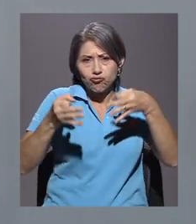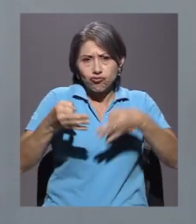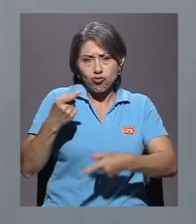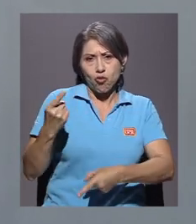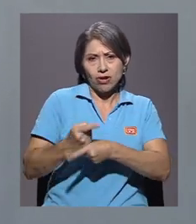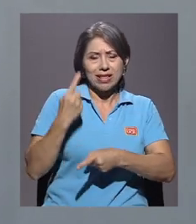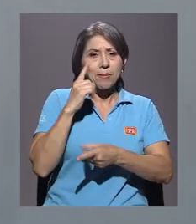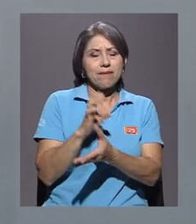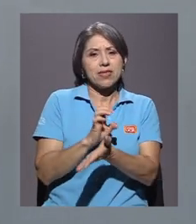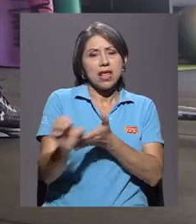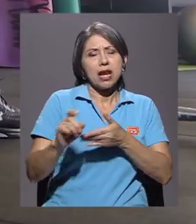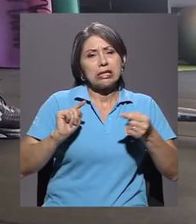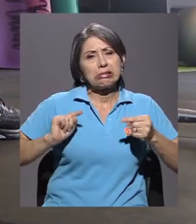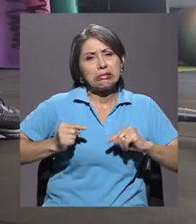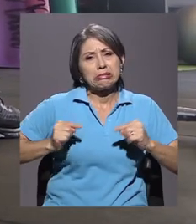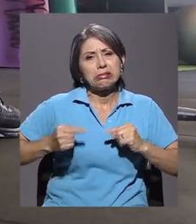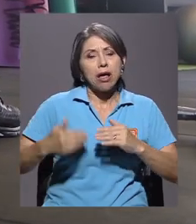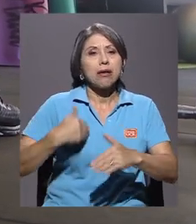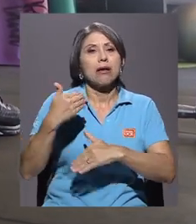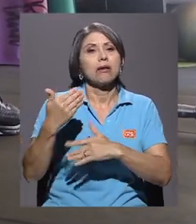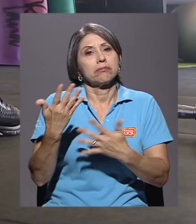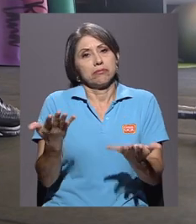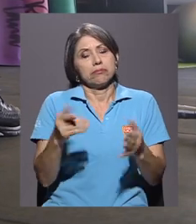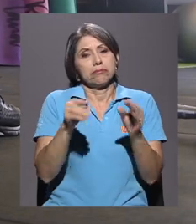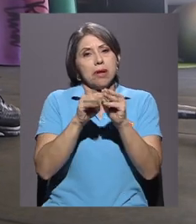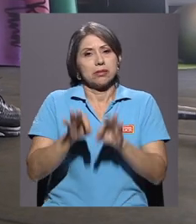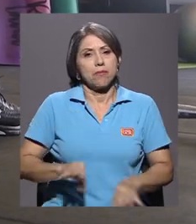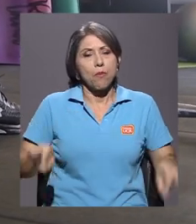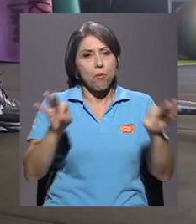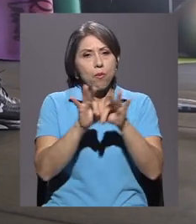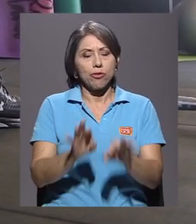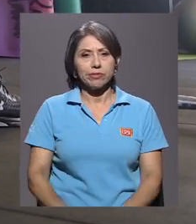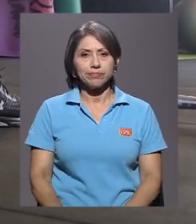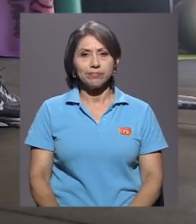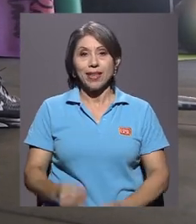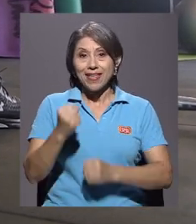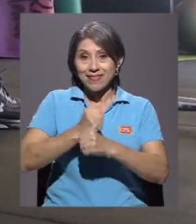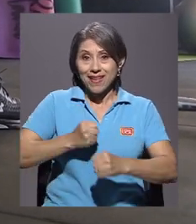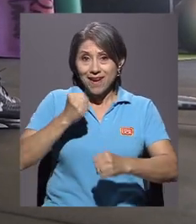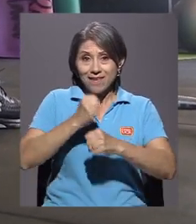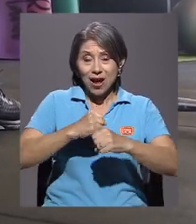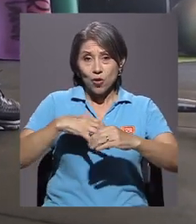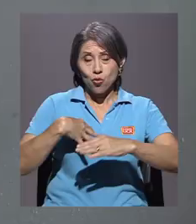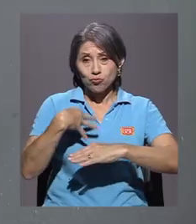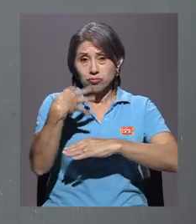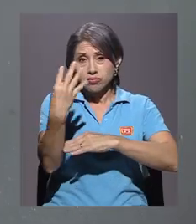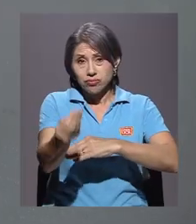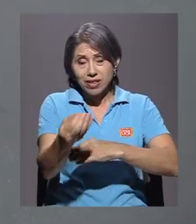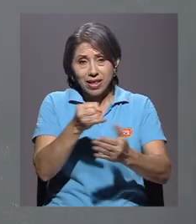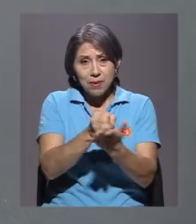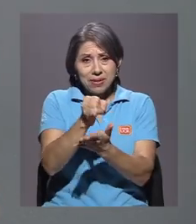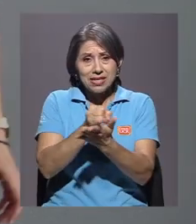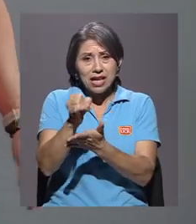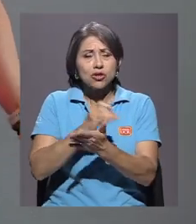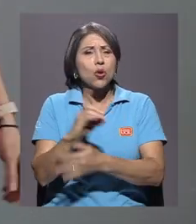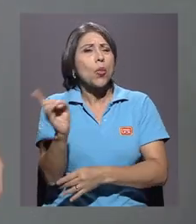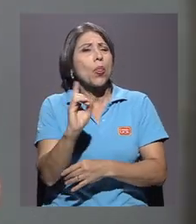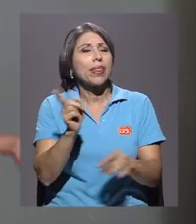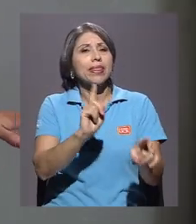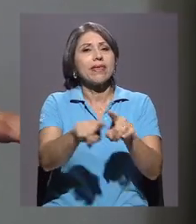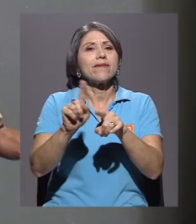forma correcta para evitar lesiones, que a final de cuentas es lo más importante. El trabajo de campo de la investigación se